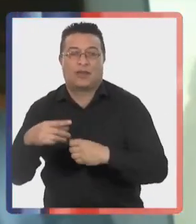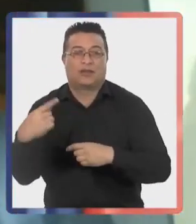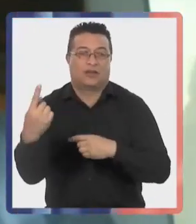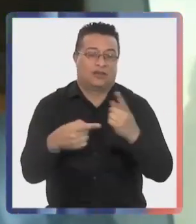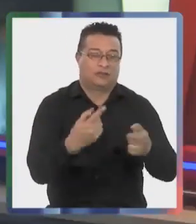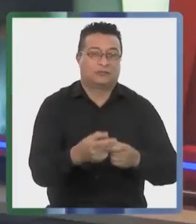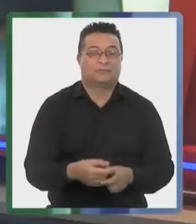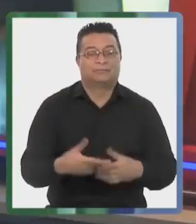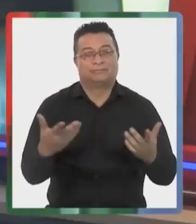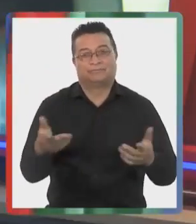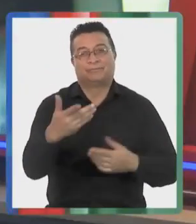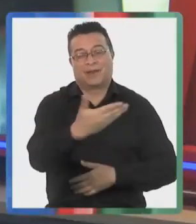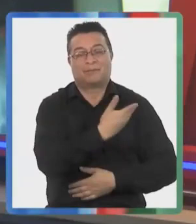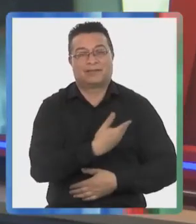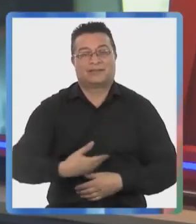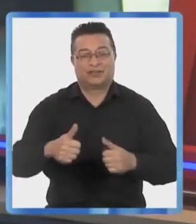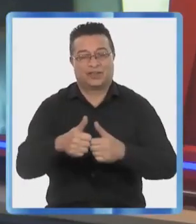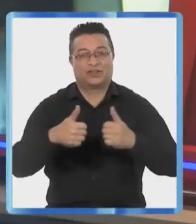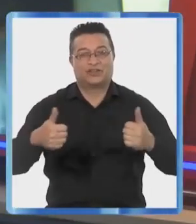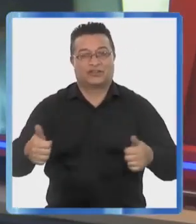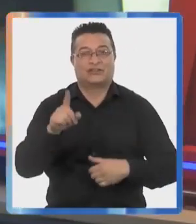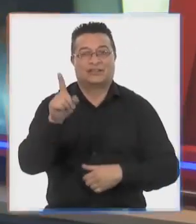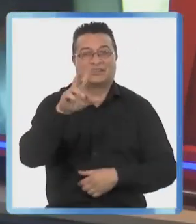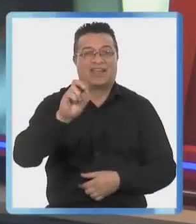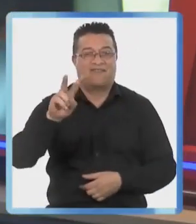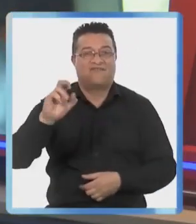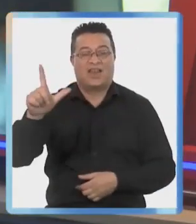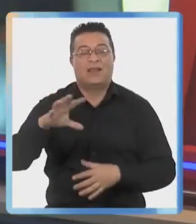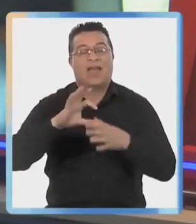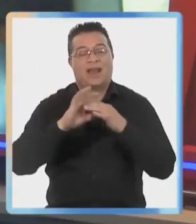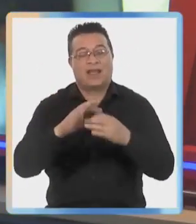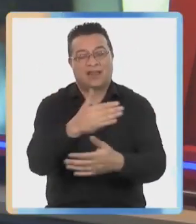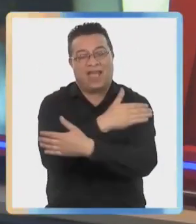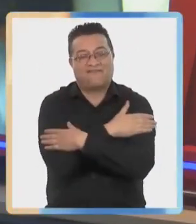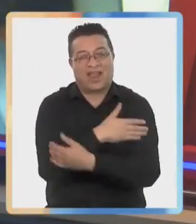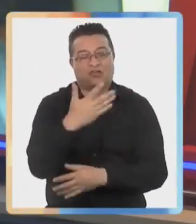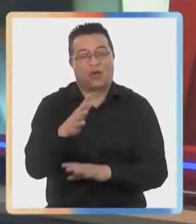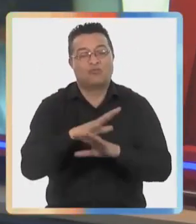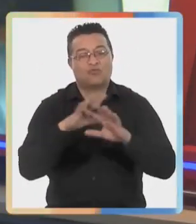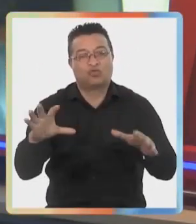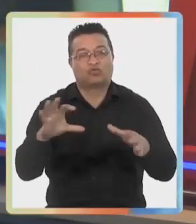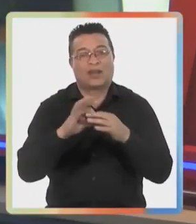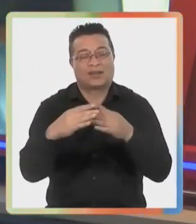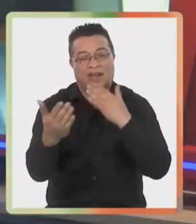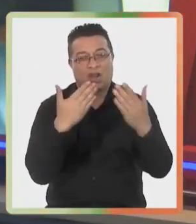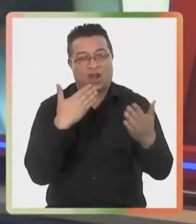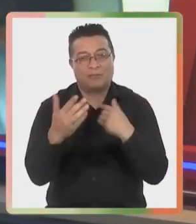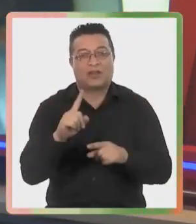al resto. Andrés Tagle, presidente del Consejo Directivo del Servicio Electoral, le mandamos un abrazo y muchísimas